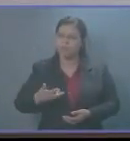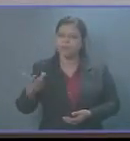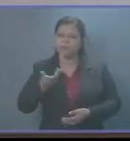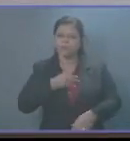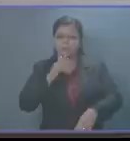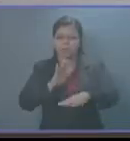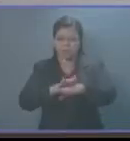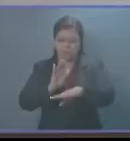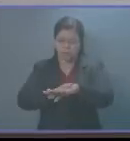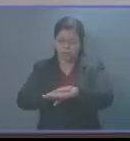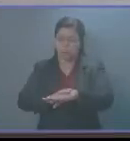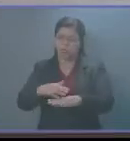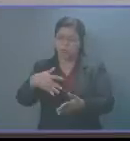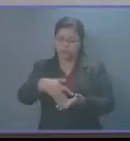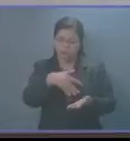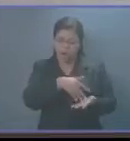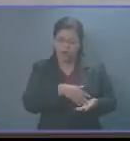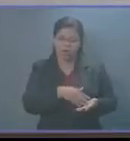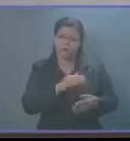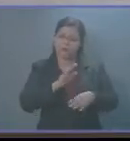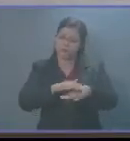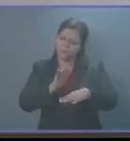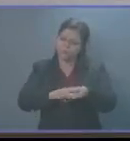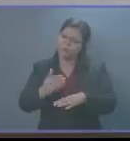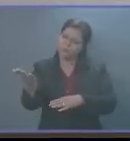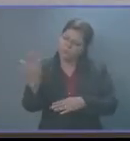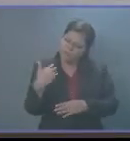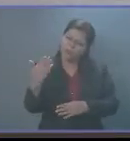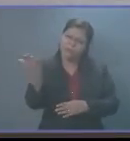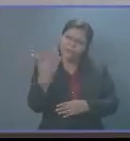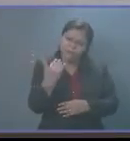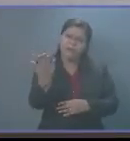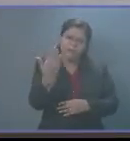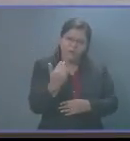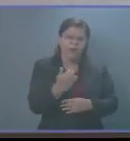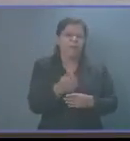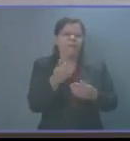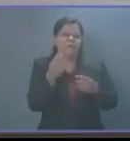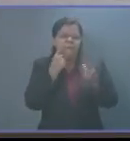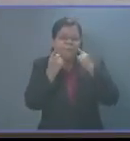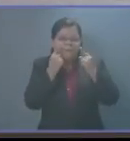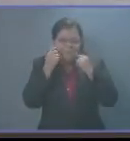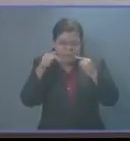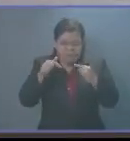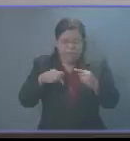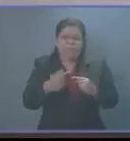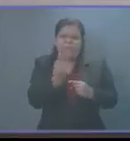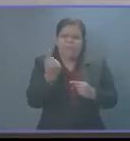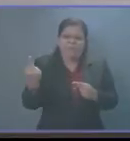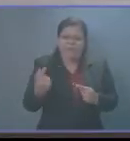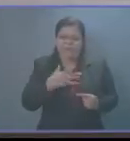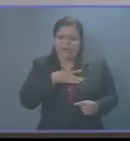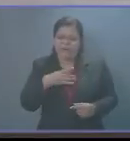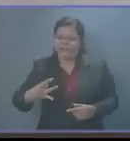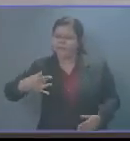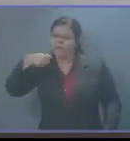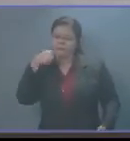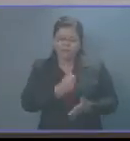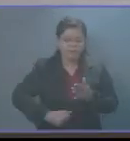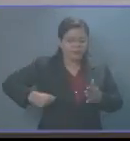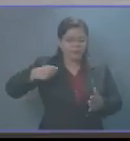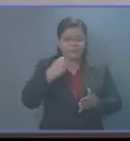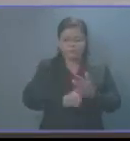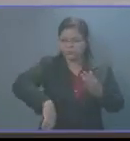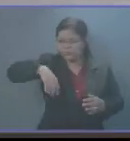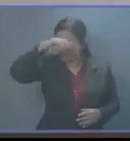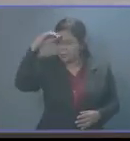pueblo salvadoreño a que visiten esta ciudad precolombina, tierra de gente luchadora y